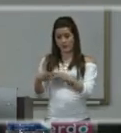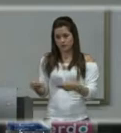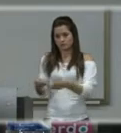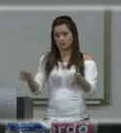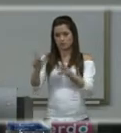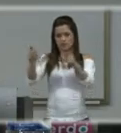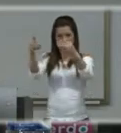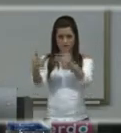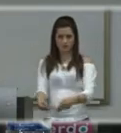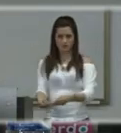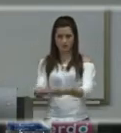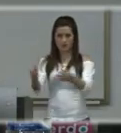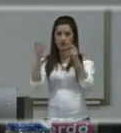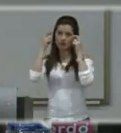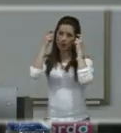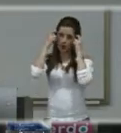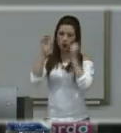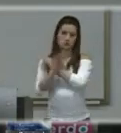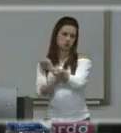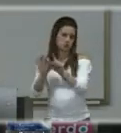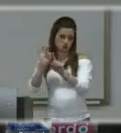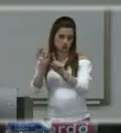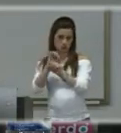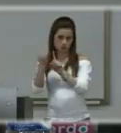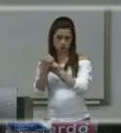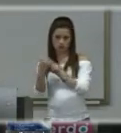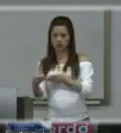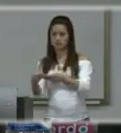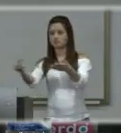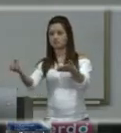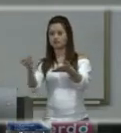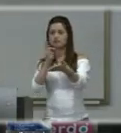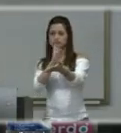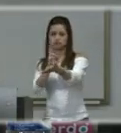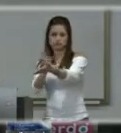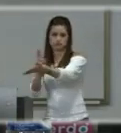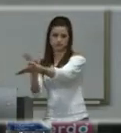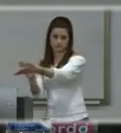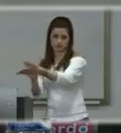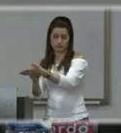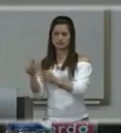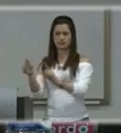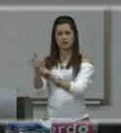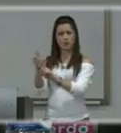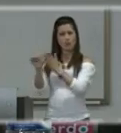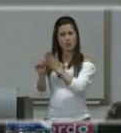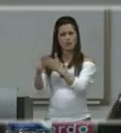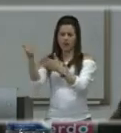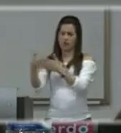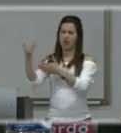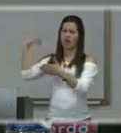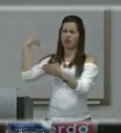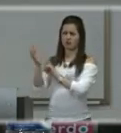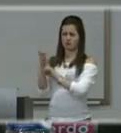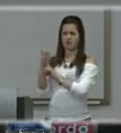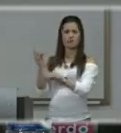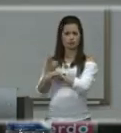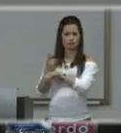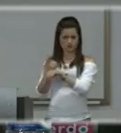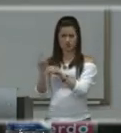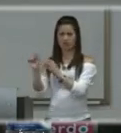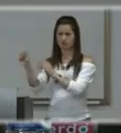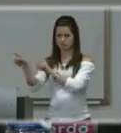discapacidad intelectual y psicosocial. Y pues el programa de multiplicadores es un programa que ya existe en Profamilia hace un buen tiempo, y